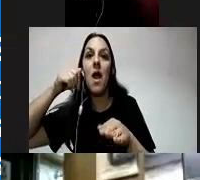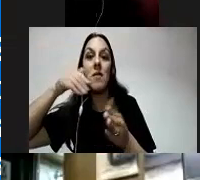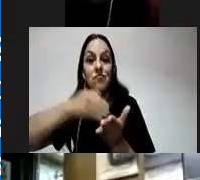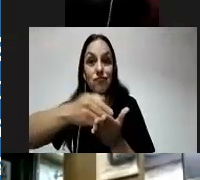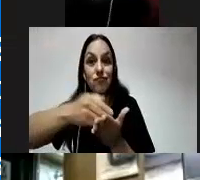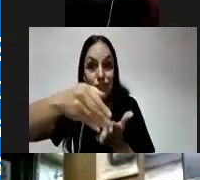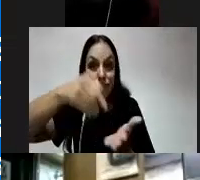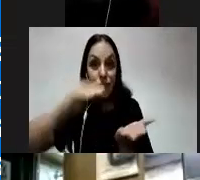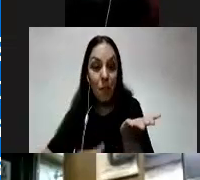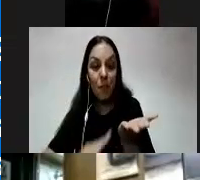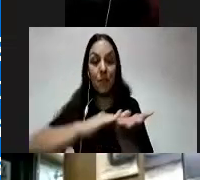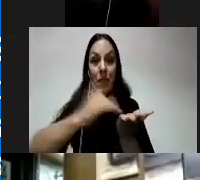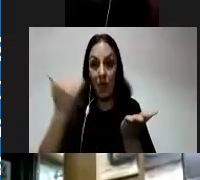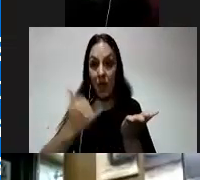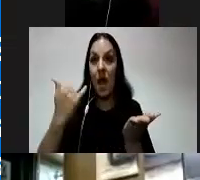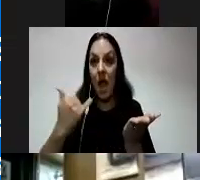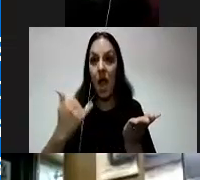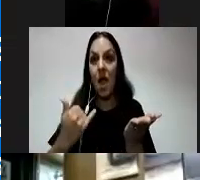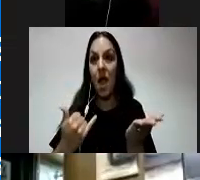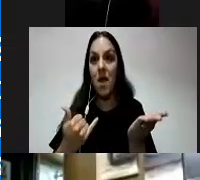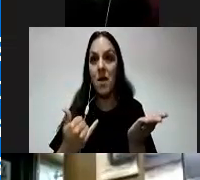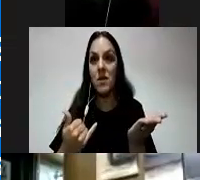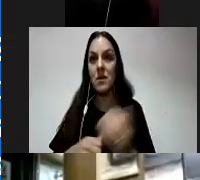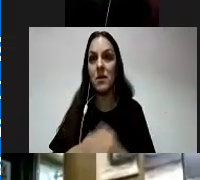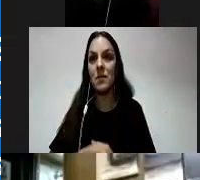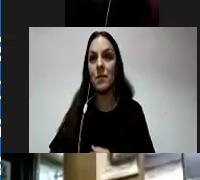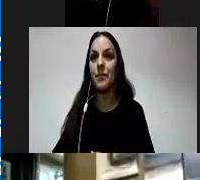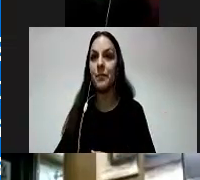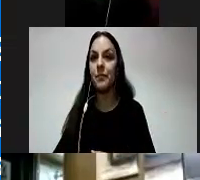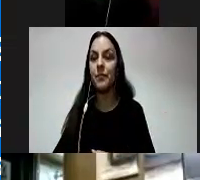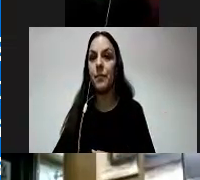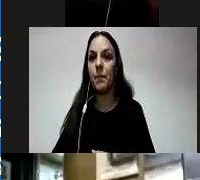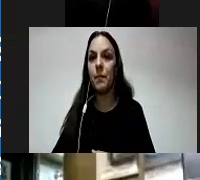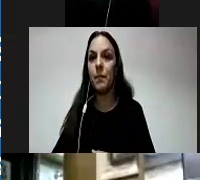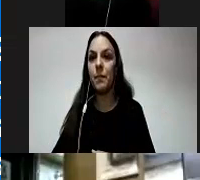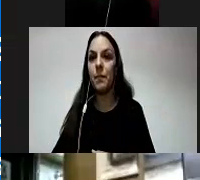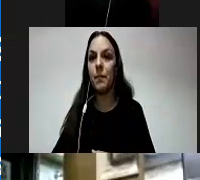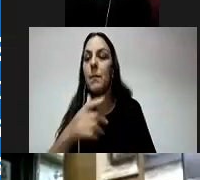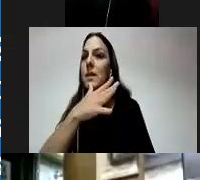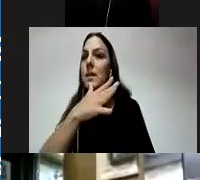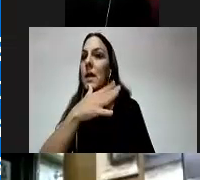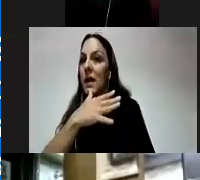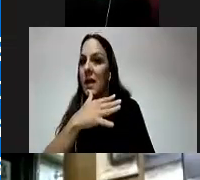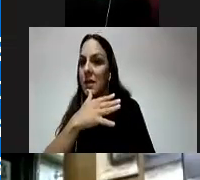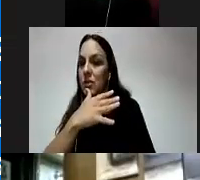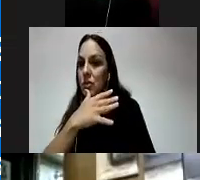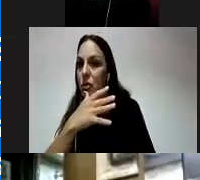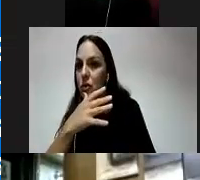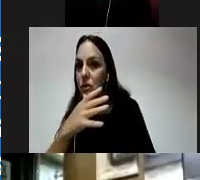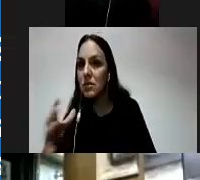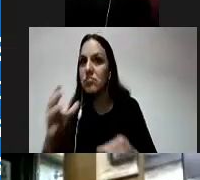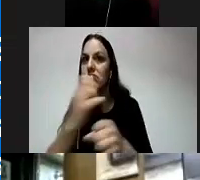con discapacidad motora en silla de ruedas, existían 14 unidades en